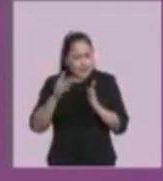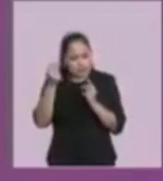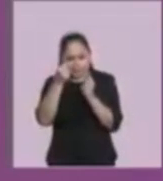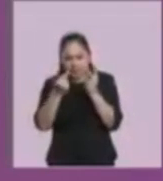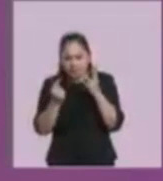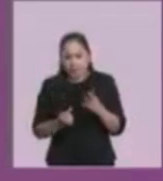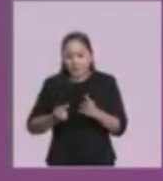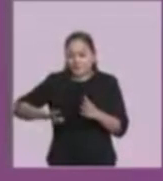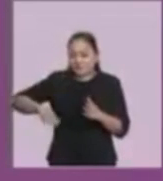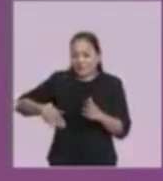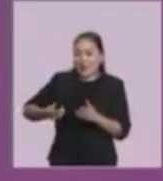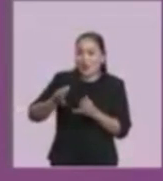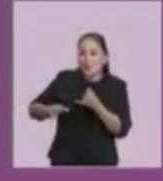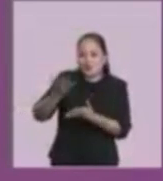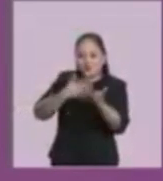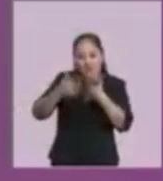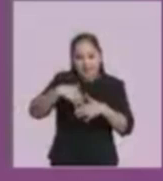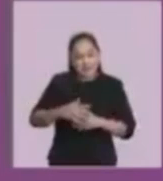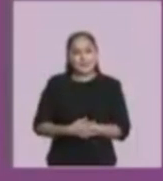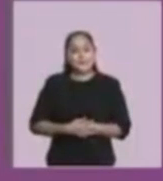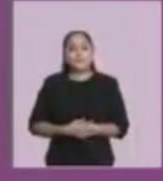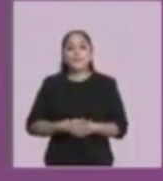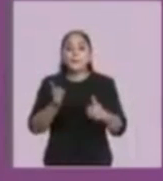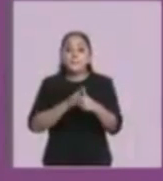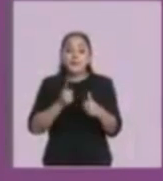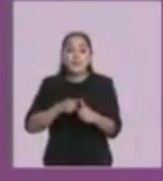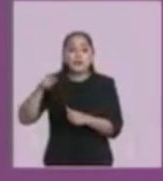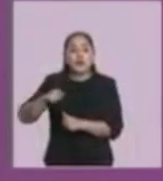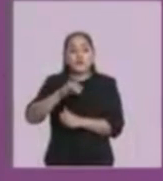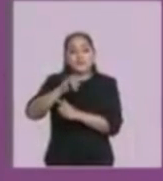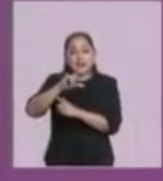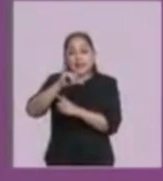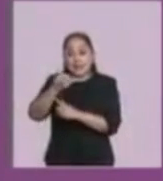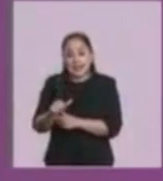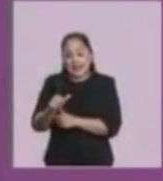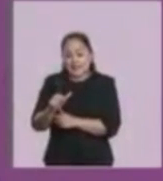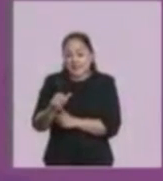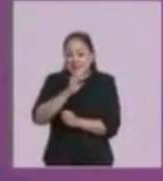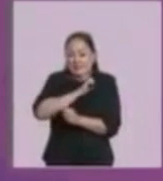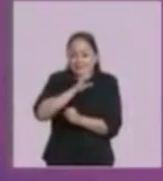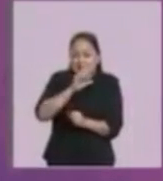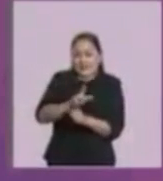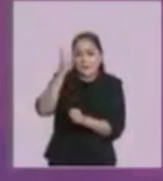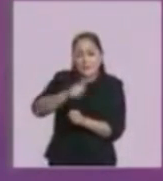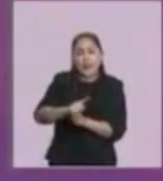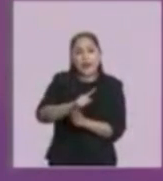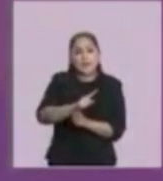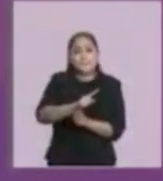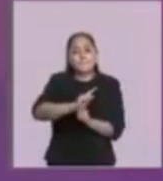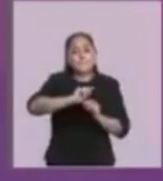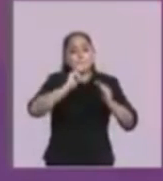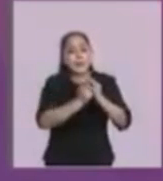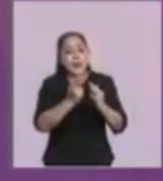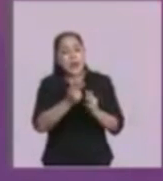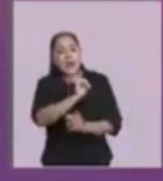que estaba diciendo en mi última intervención. Primero, una fiscalía especializada para investigar feminicidios y violencia contra mujeres. Pero